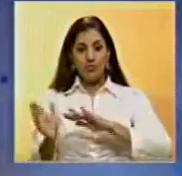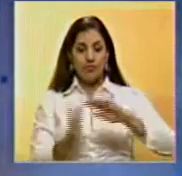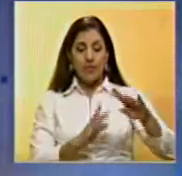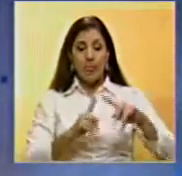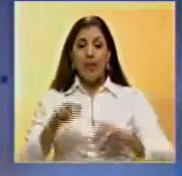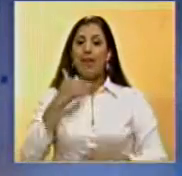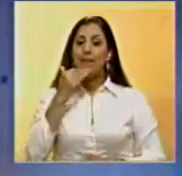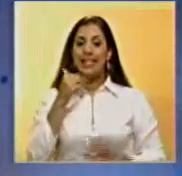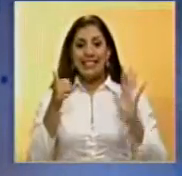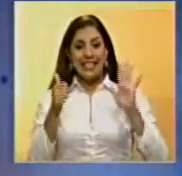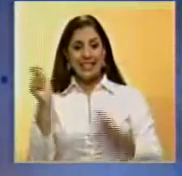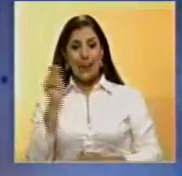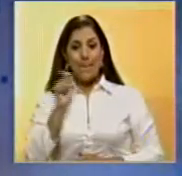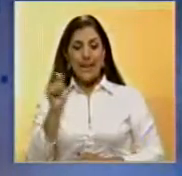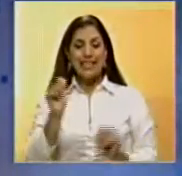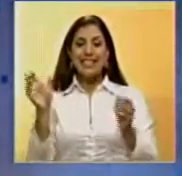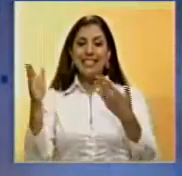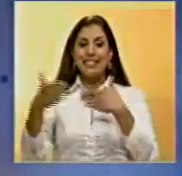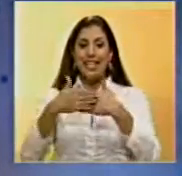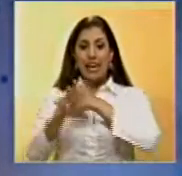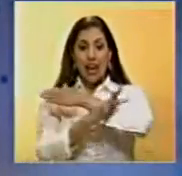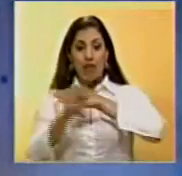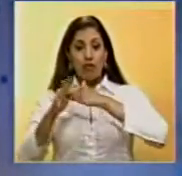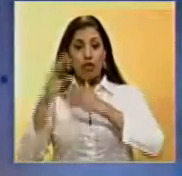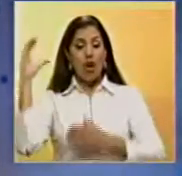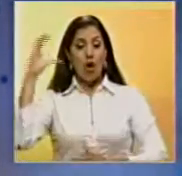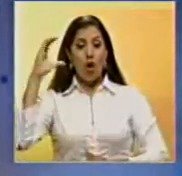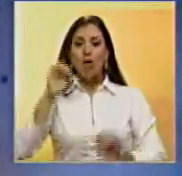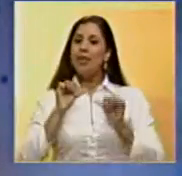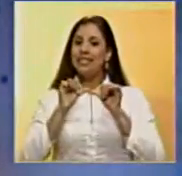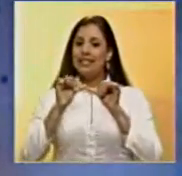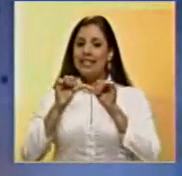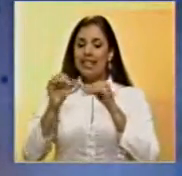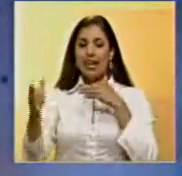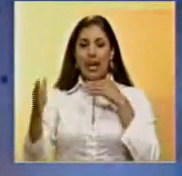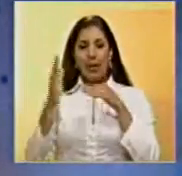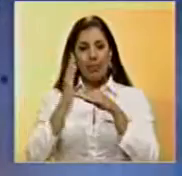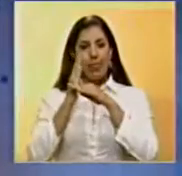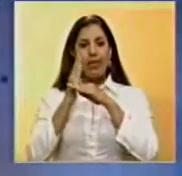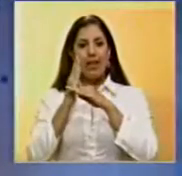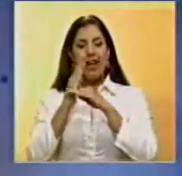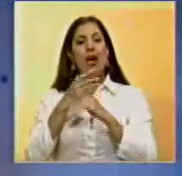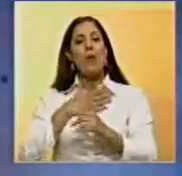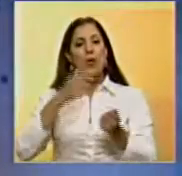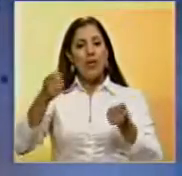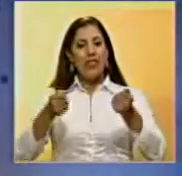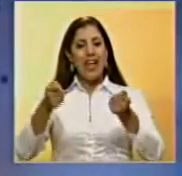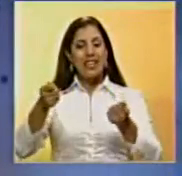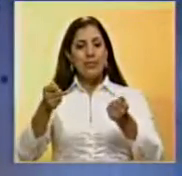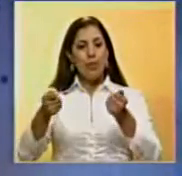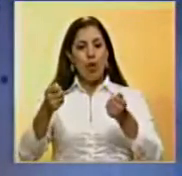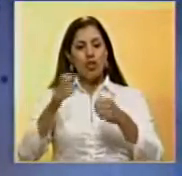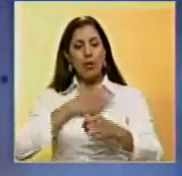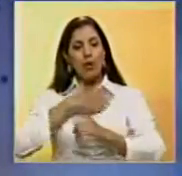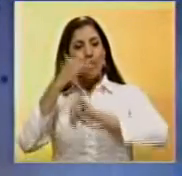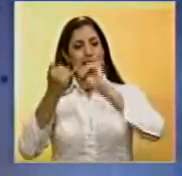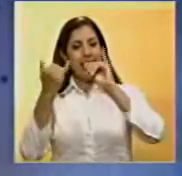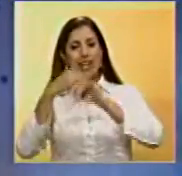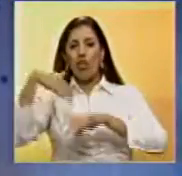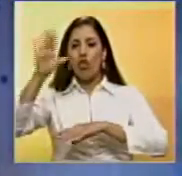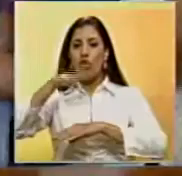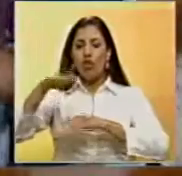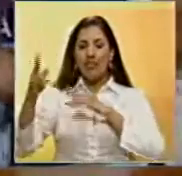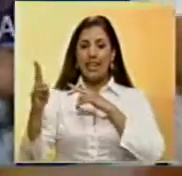a casi seis meses del cierre de la frontera con colombia continúa paralizado de transporte de carga internacional en los municipios limítrofes de